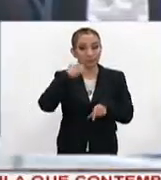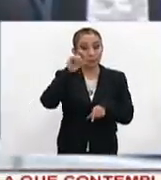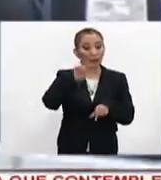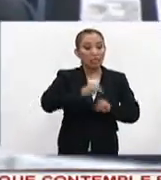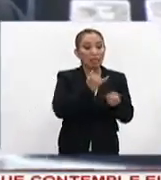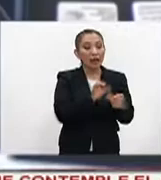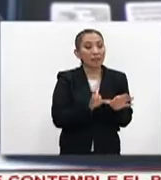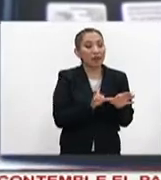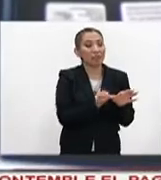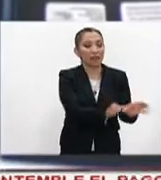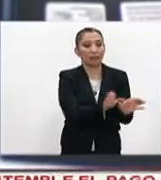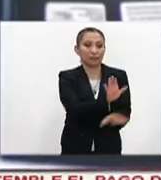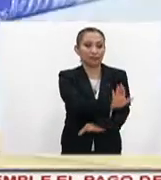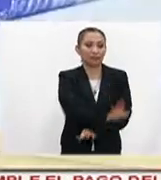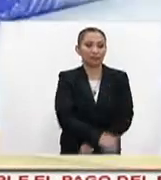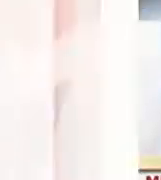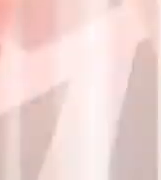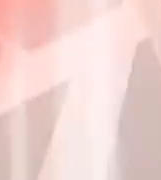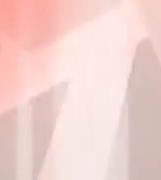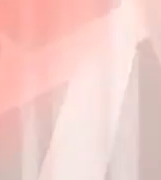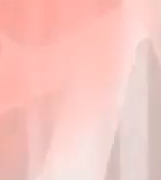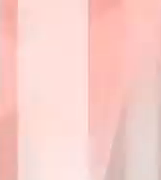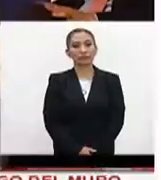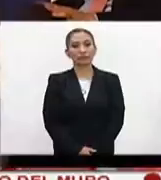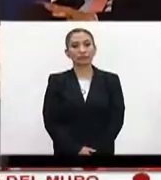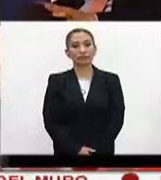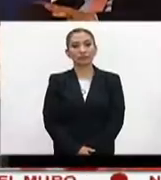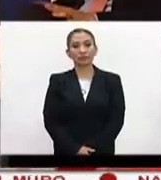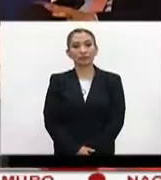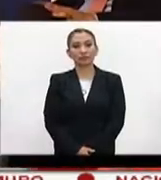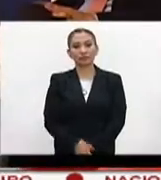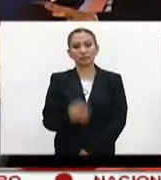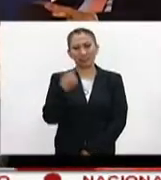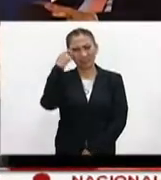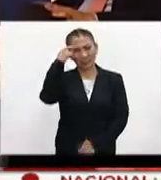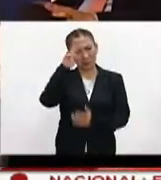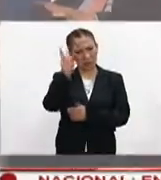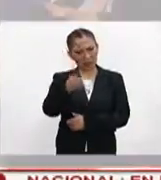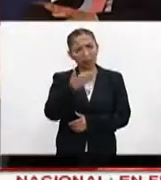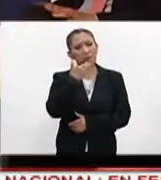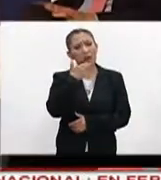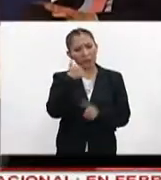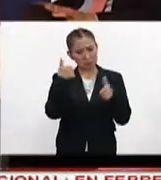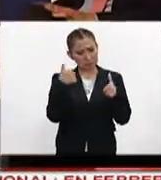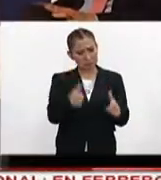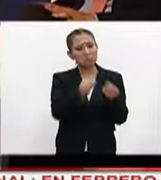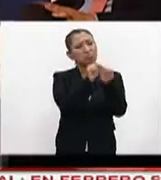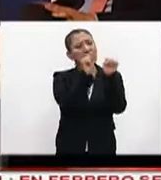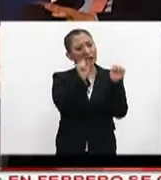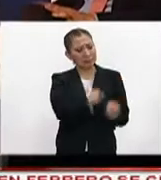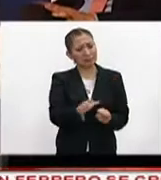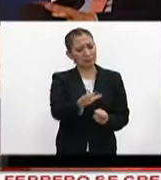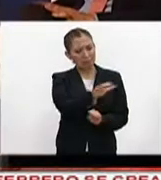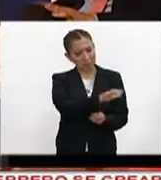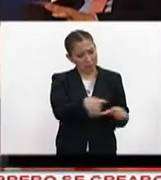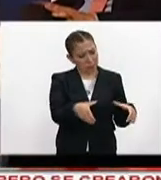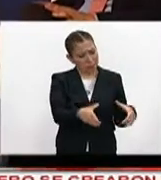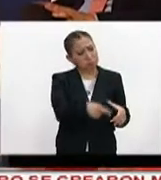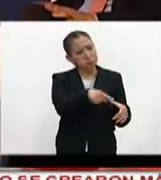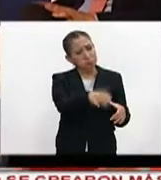sea autónomo e independiente. Yo creo que es un gran acierto que el sistema